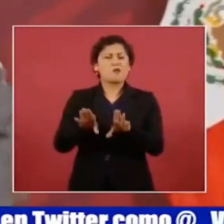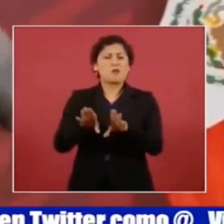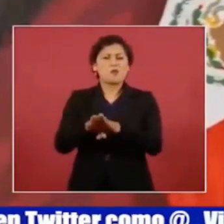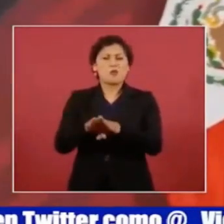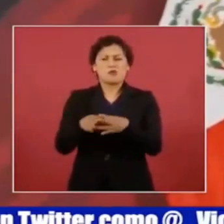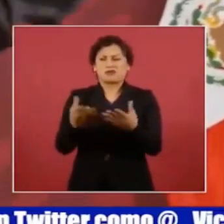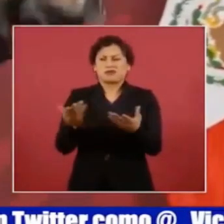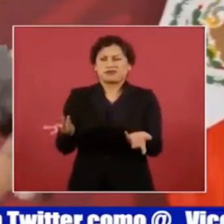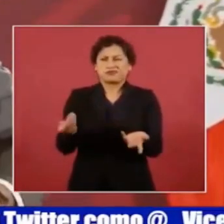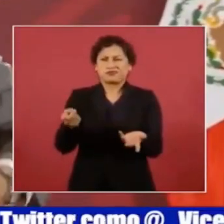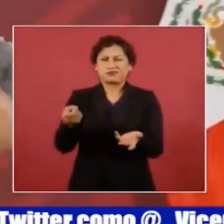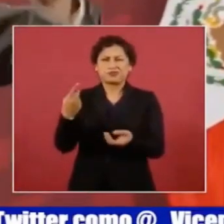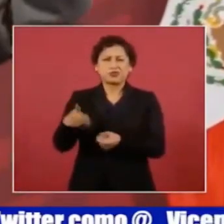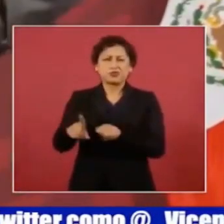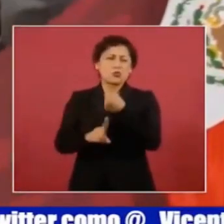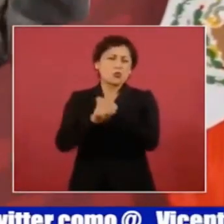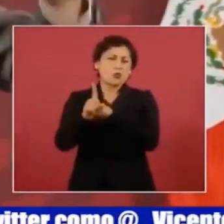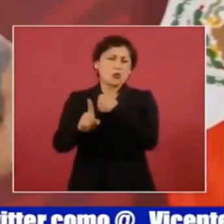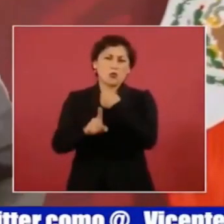que ya no hay control